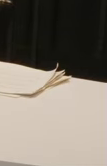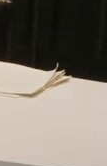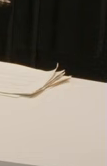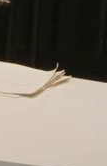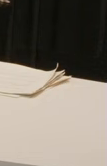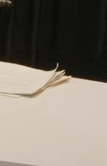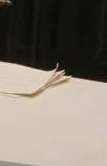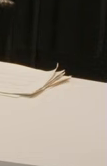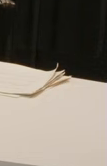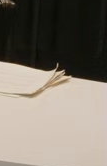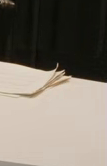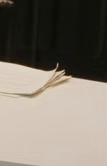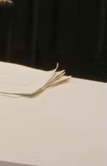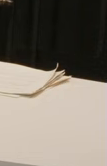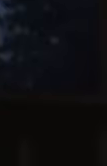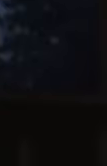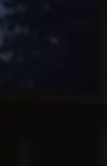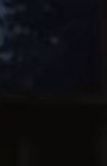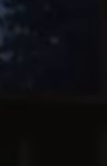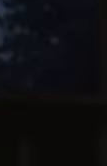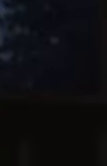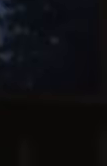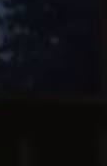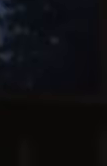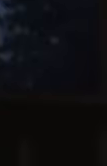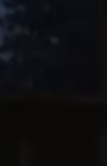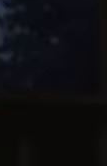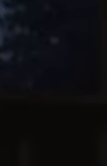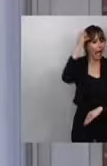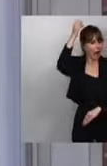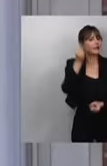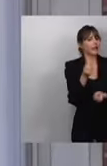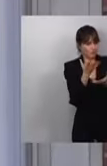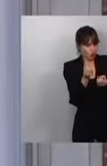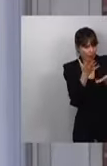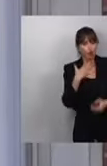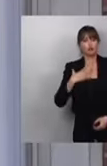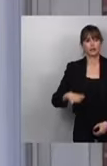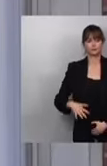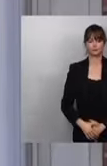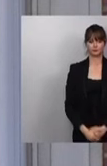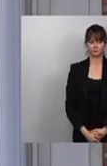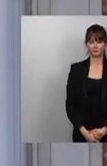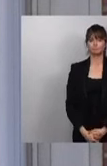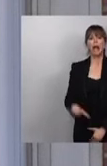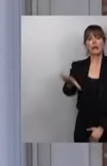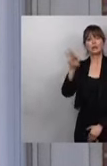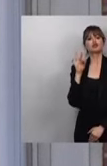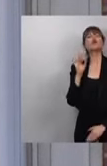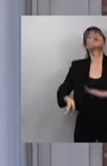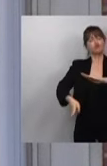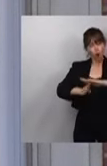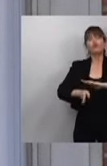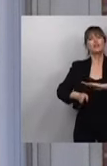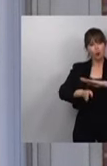medios de comunicación yo creo que estaba buscando la excusa la excusa la ha tenido en en Bueno ya entraremos a hablar de ello alguna vez Y en